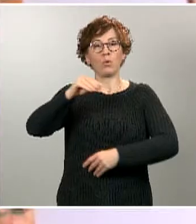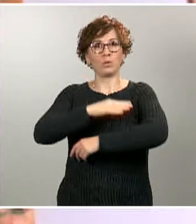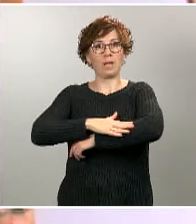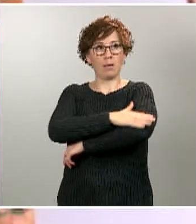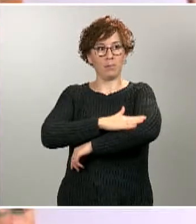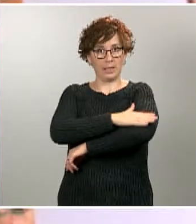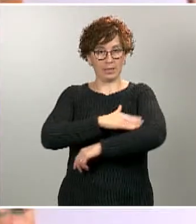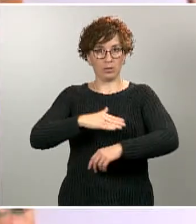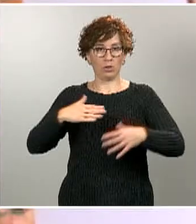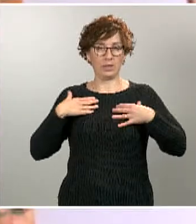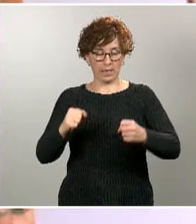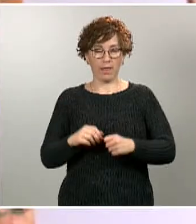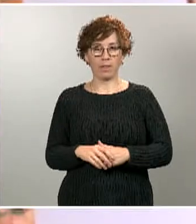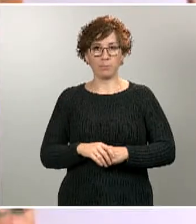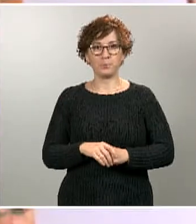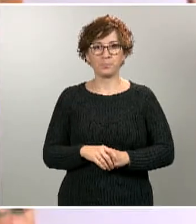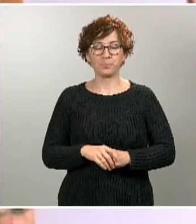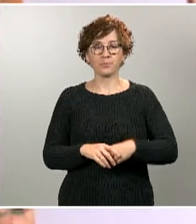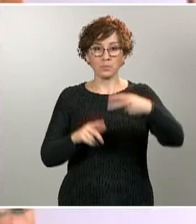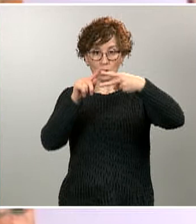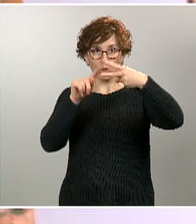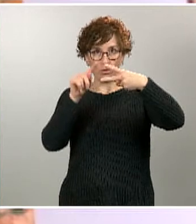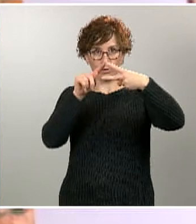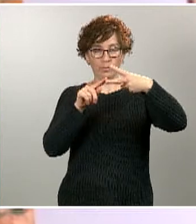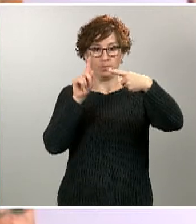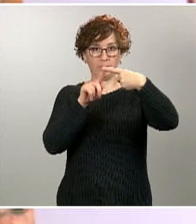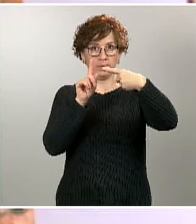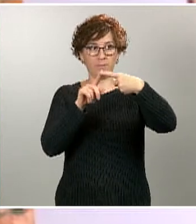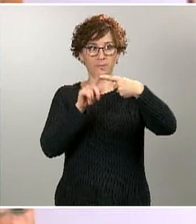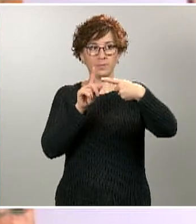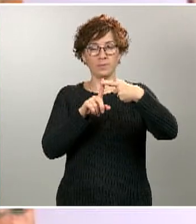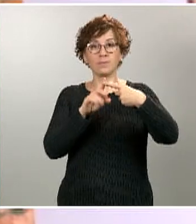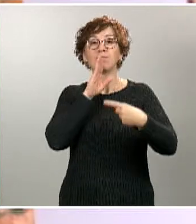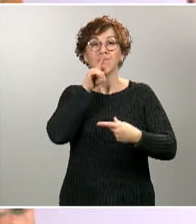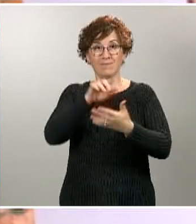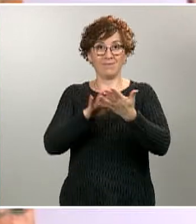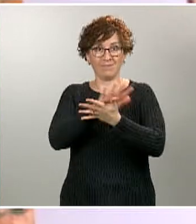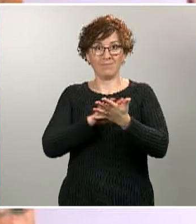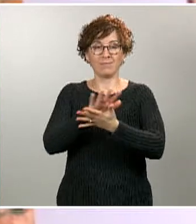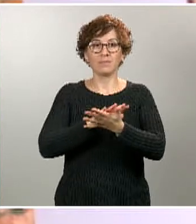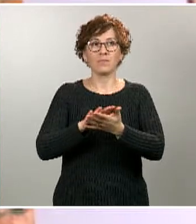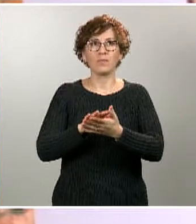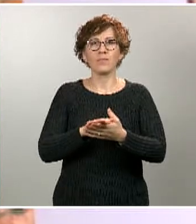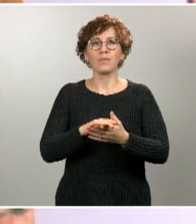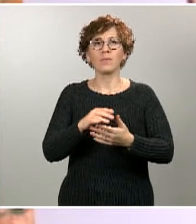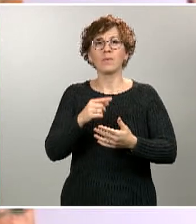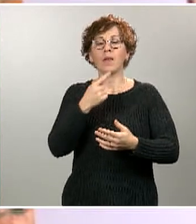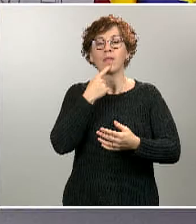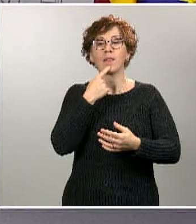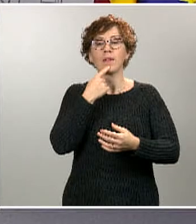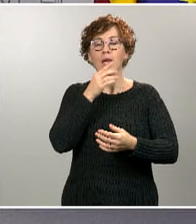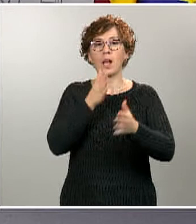Illa. La primera, usted acaba de mencionar que se realizará un estudio de